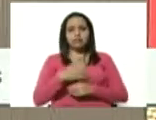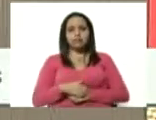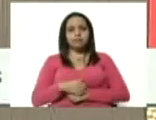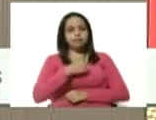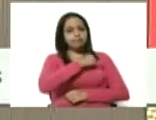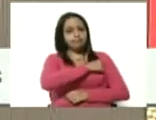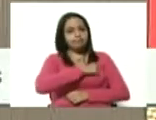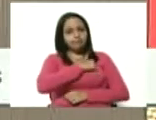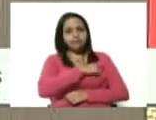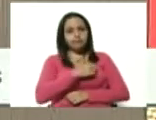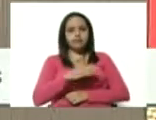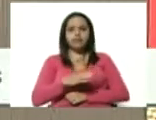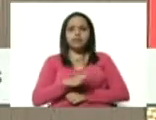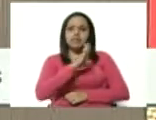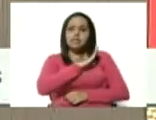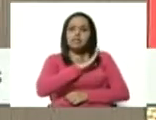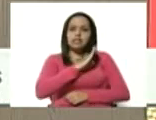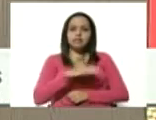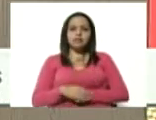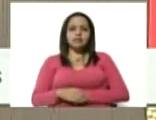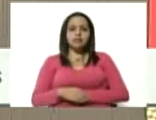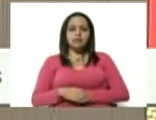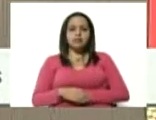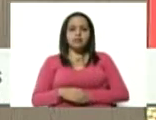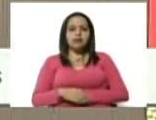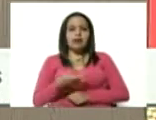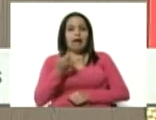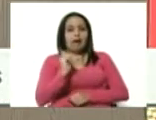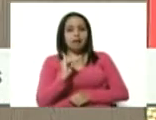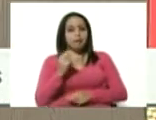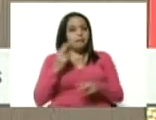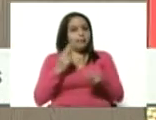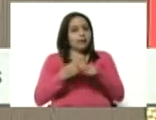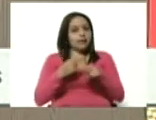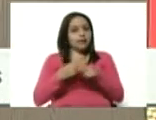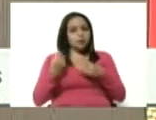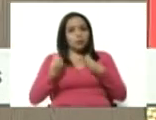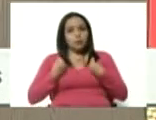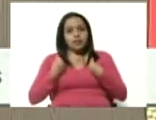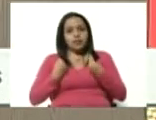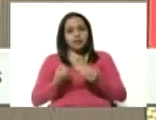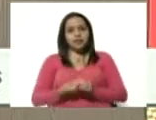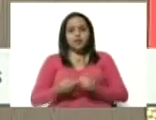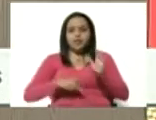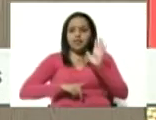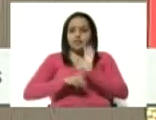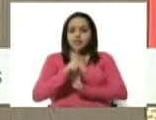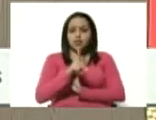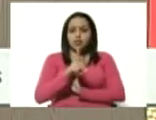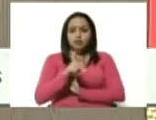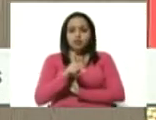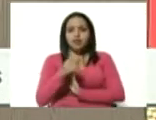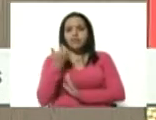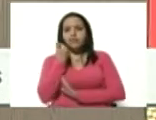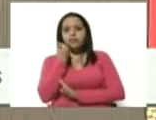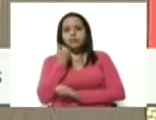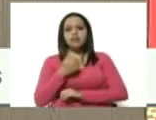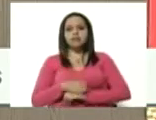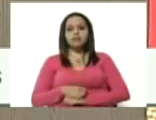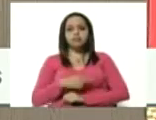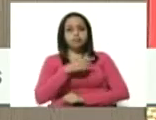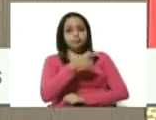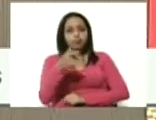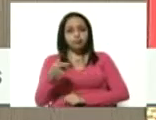lamentablemente tiene unas condiciones muy graves en el desarrollo de la enfermedad. Bueno, estos son